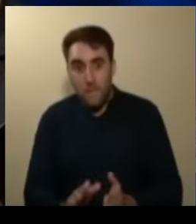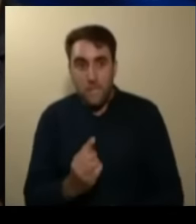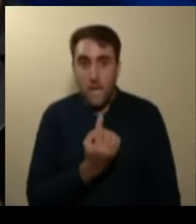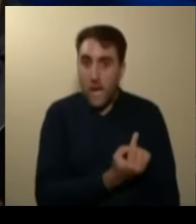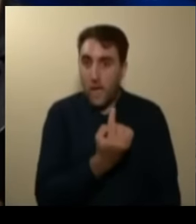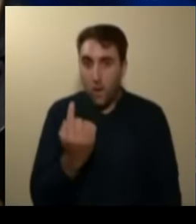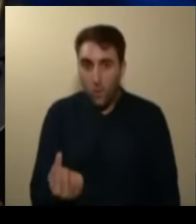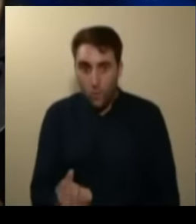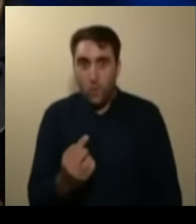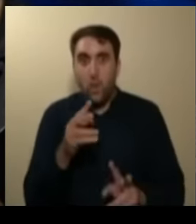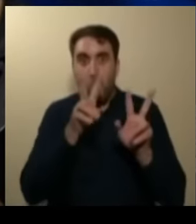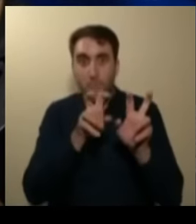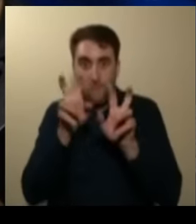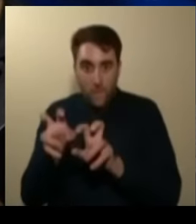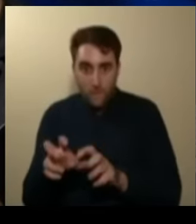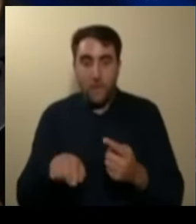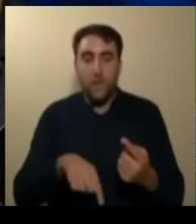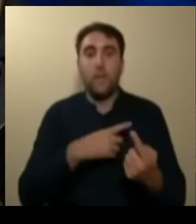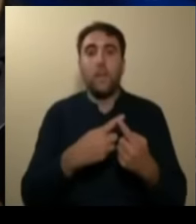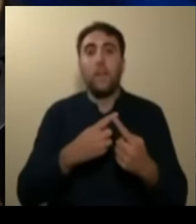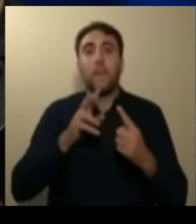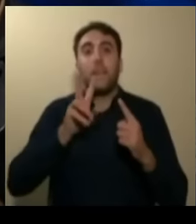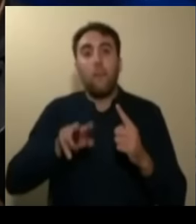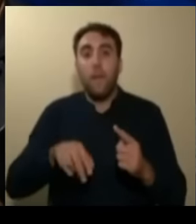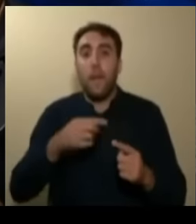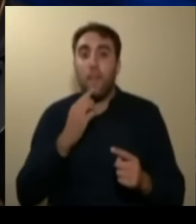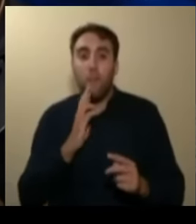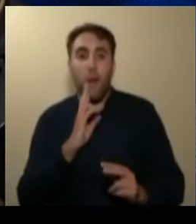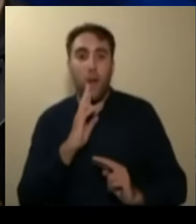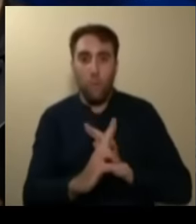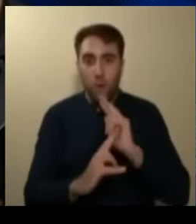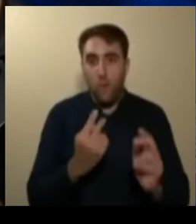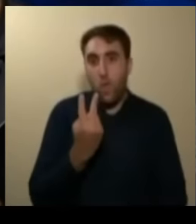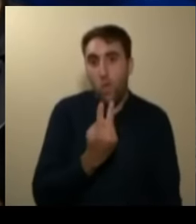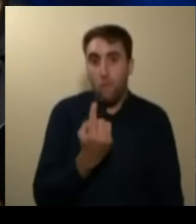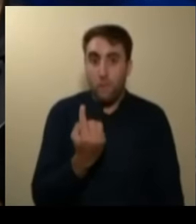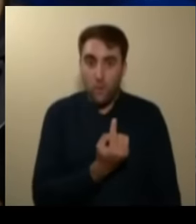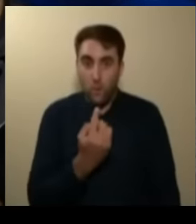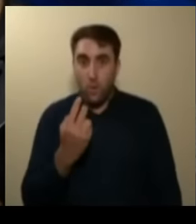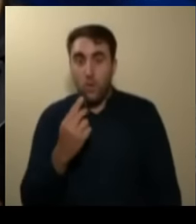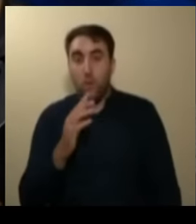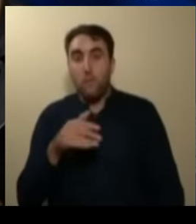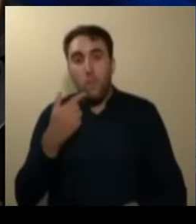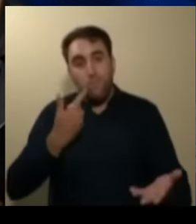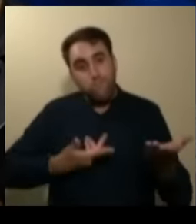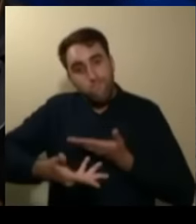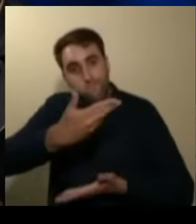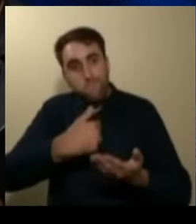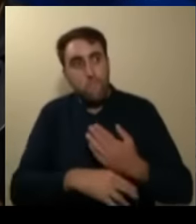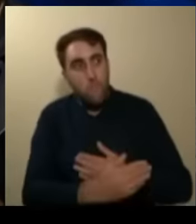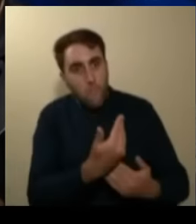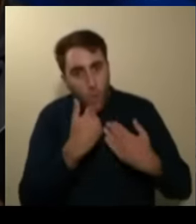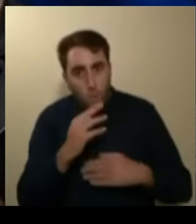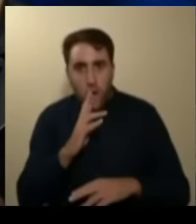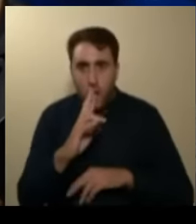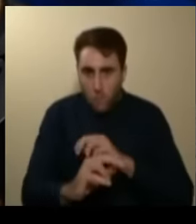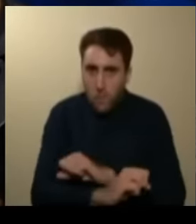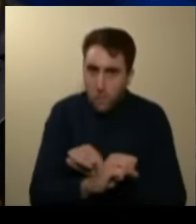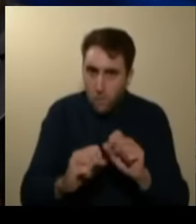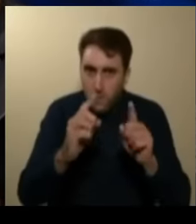para cada eje temático y 2 réplicas de 1 minuto cada una, donde podrán intercambiar y contestar las